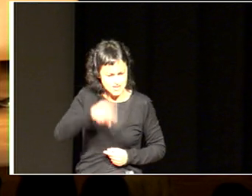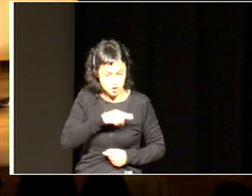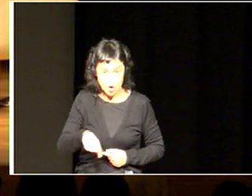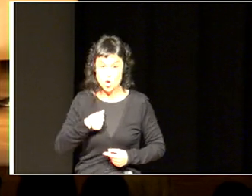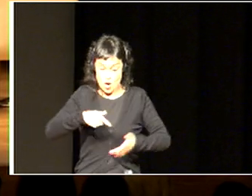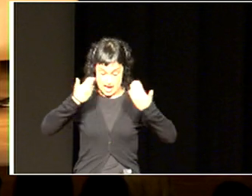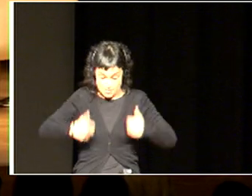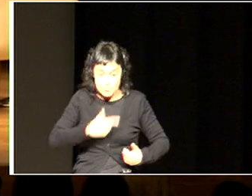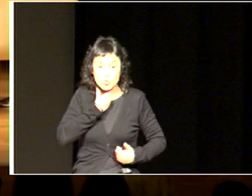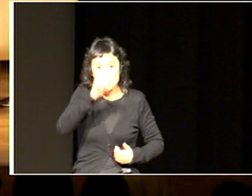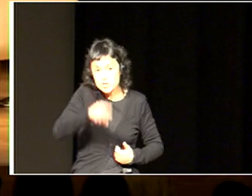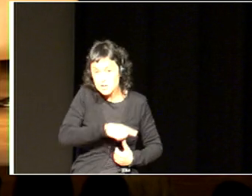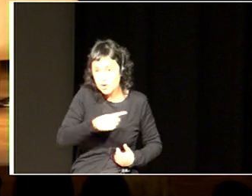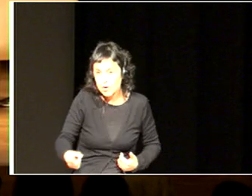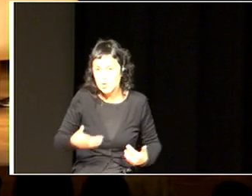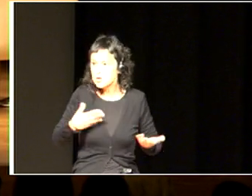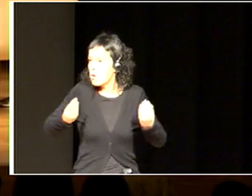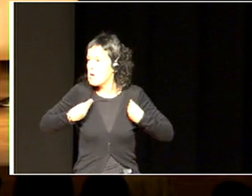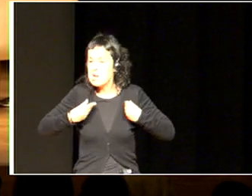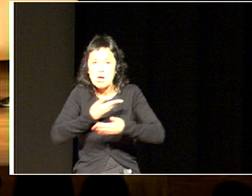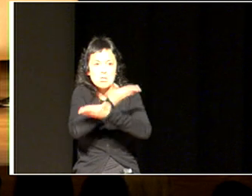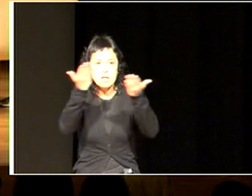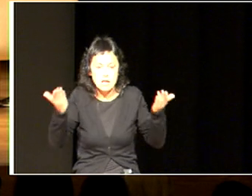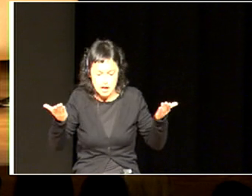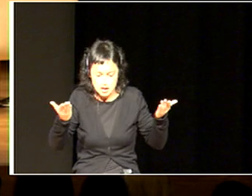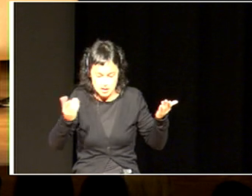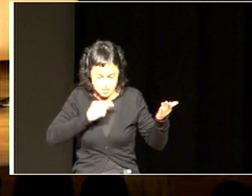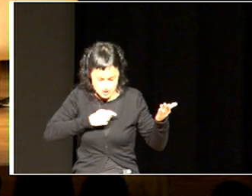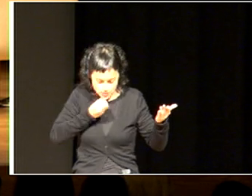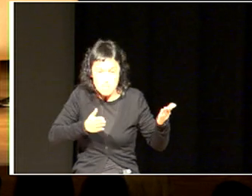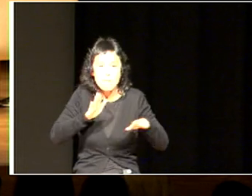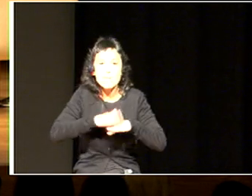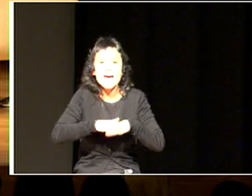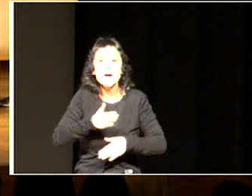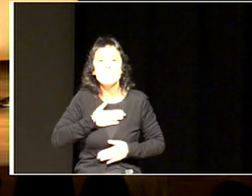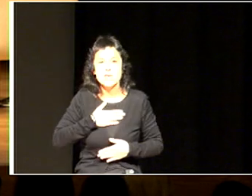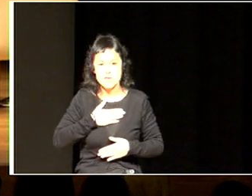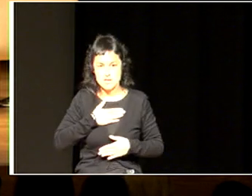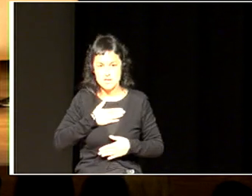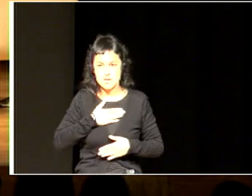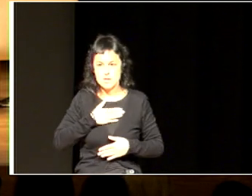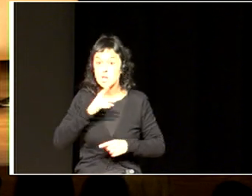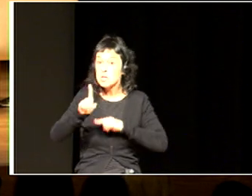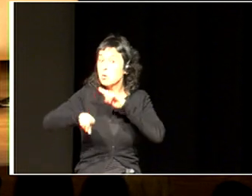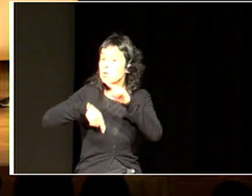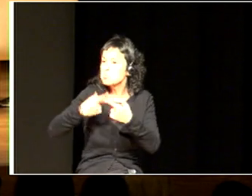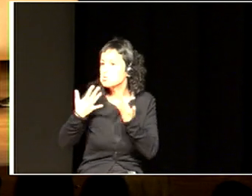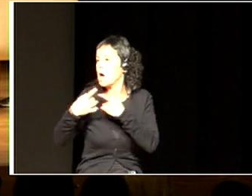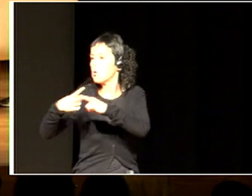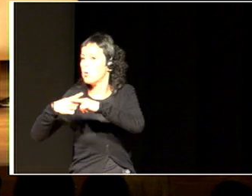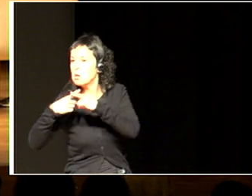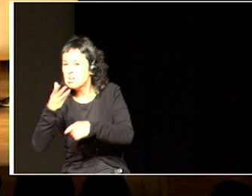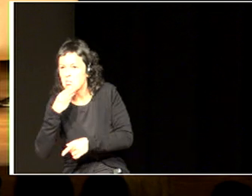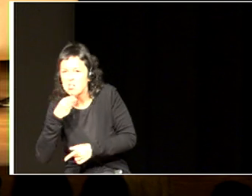si estamos bien en la vida real para mí misma y después ya podré compartir lo que sea belleza